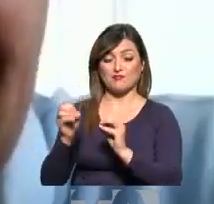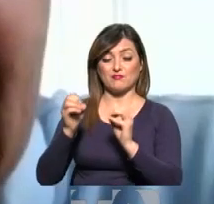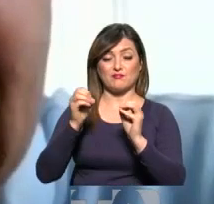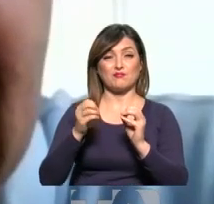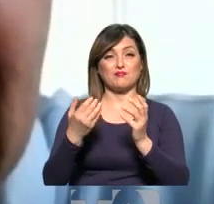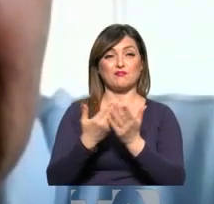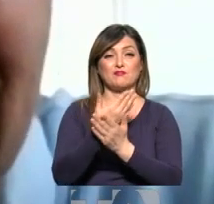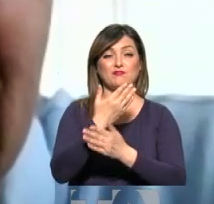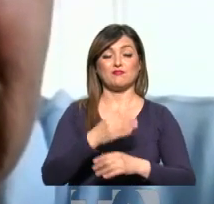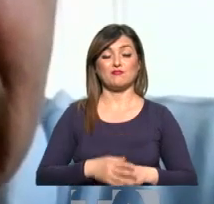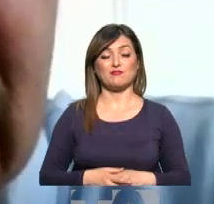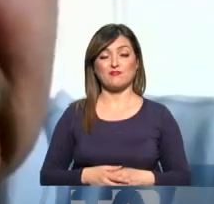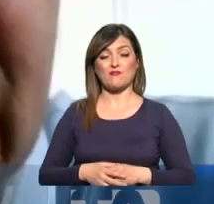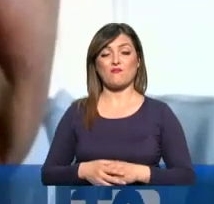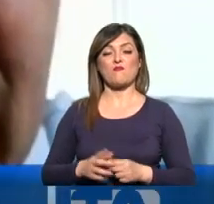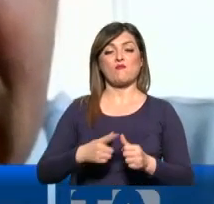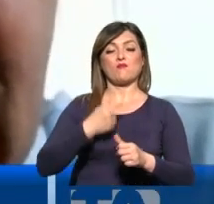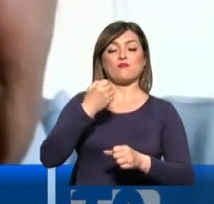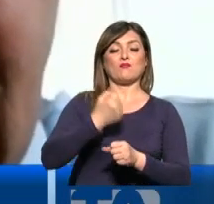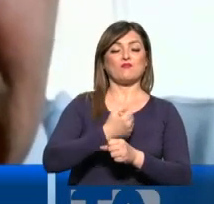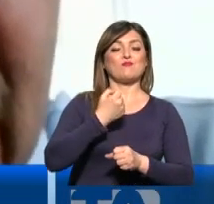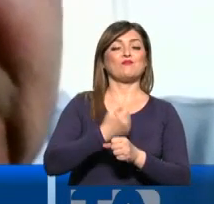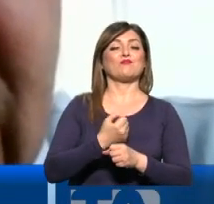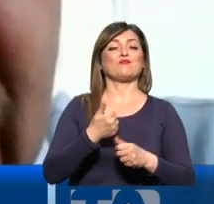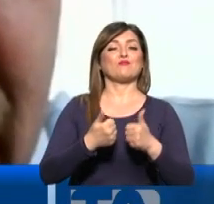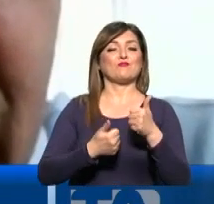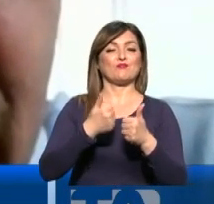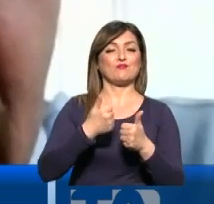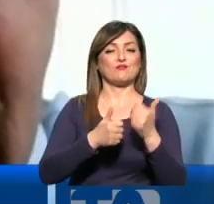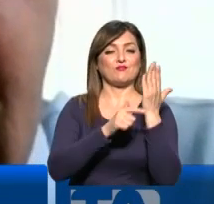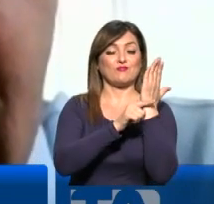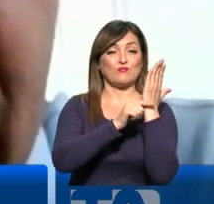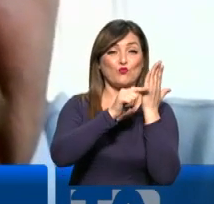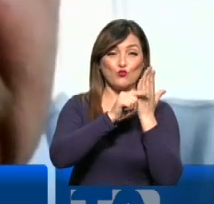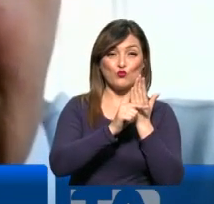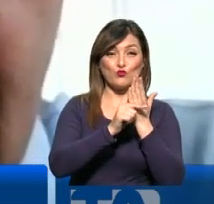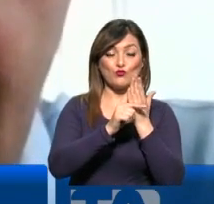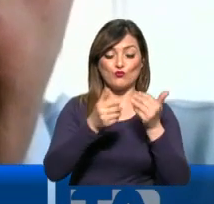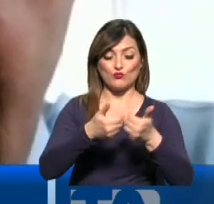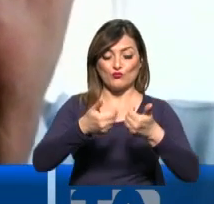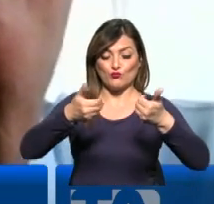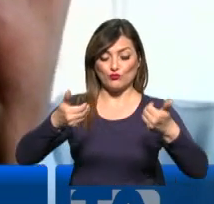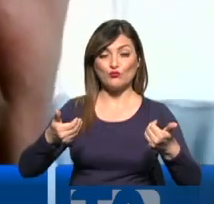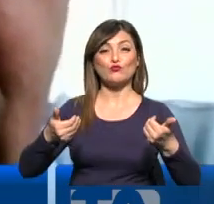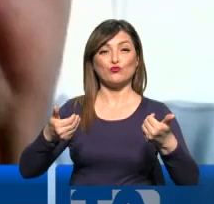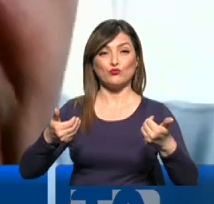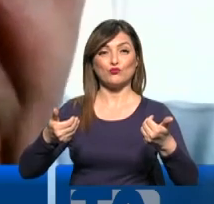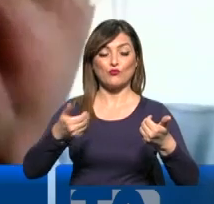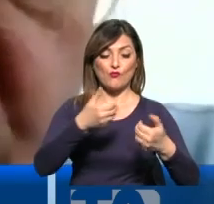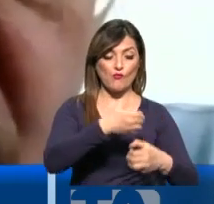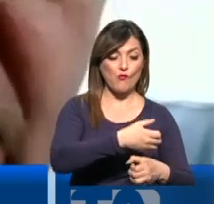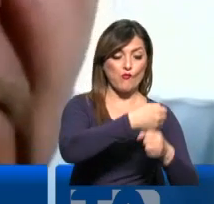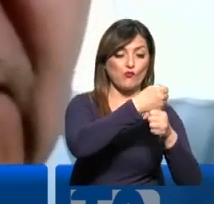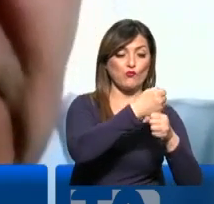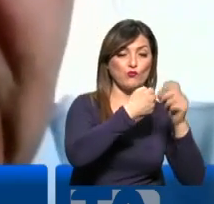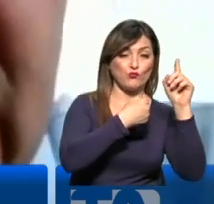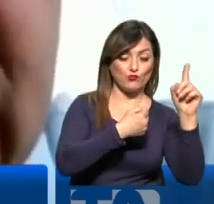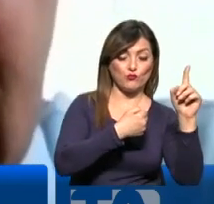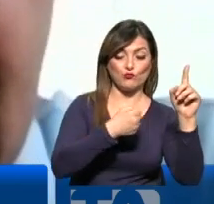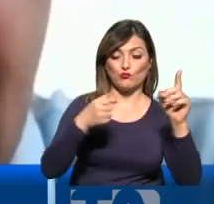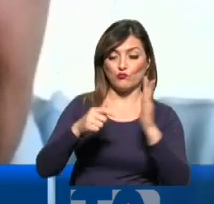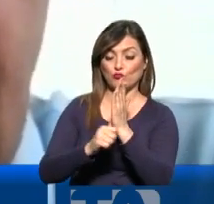La primera tarea debería ser dividir al ministerio en Ministerio de Seguridad 1